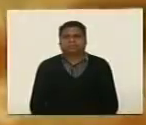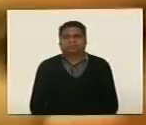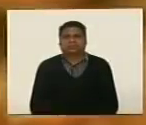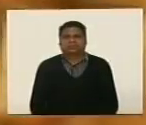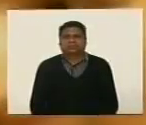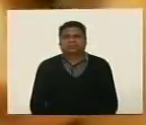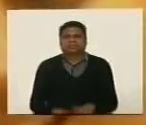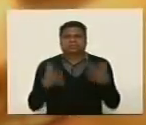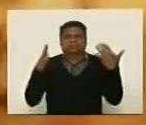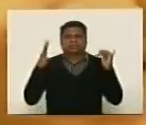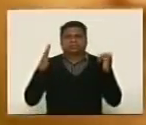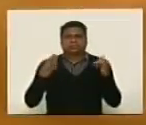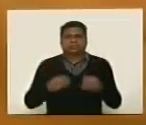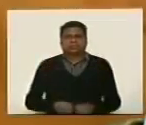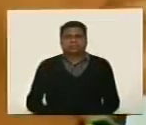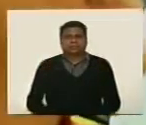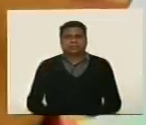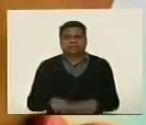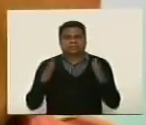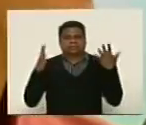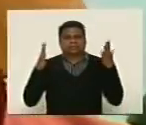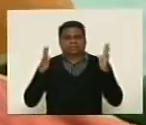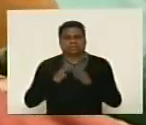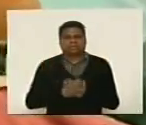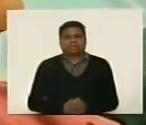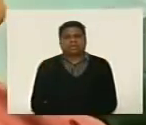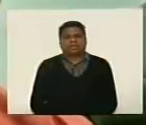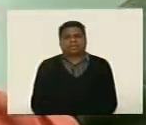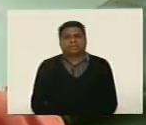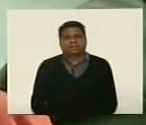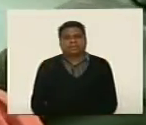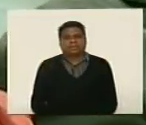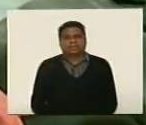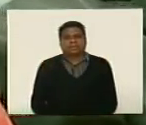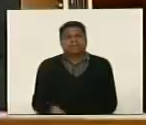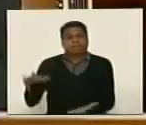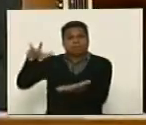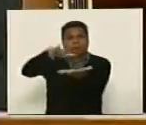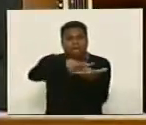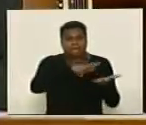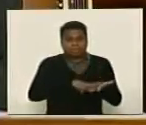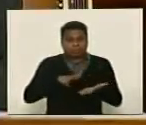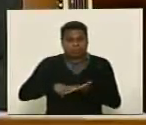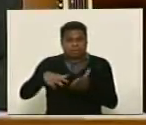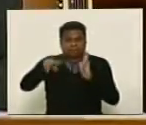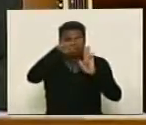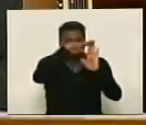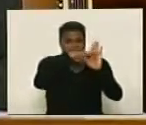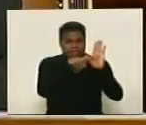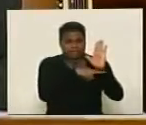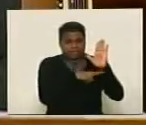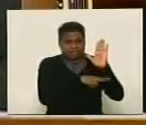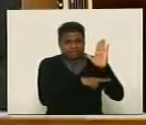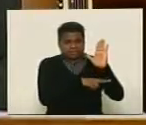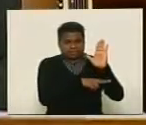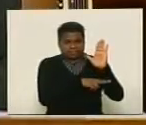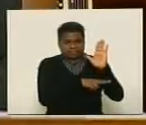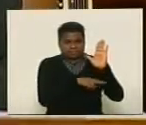Así es, que viva la patria. Bueno, hoy vamos a aprobar este acuerdo, que es un acto de